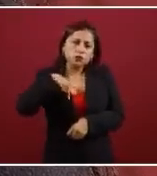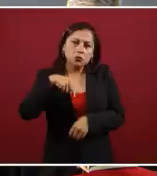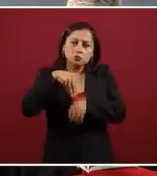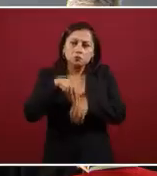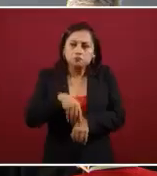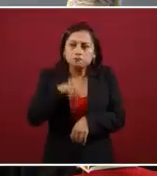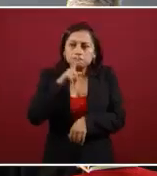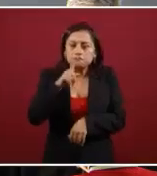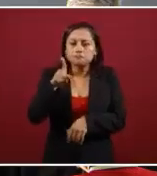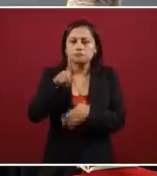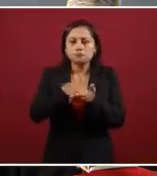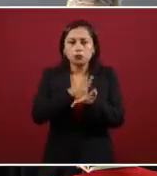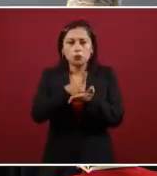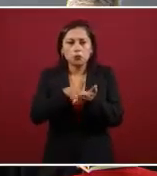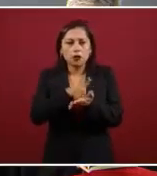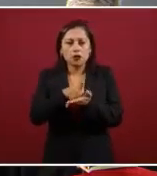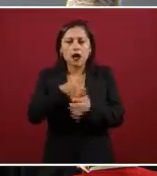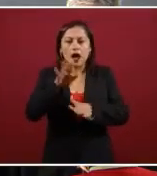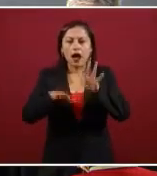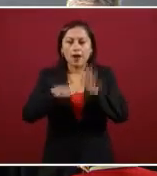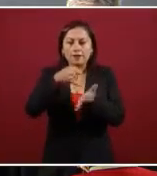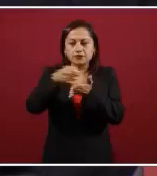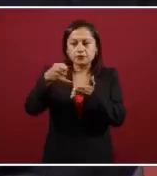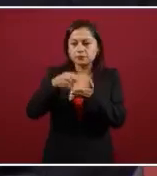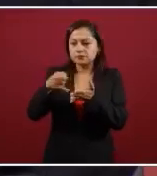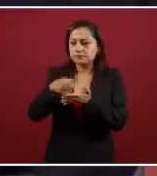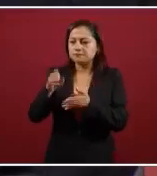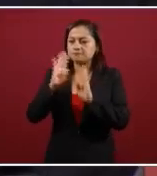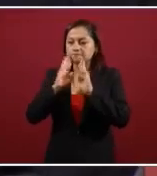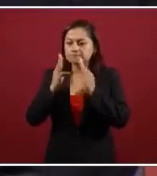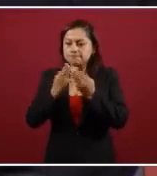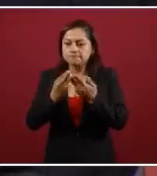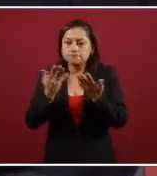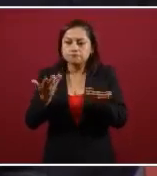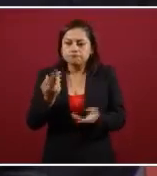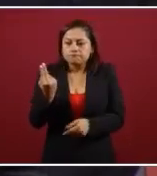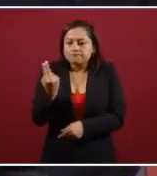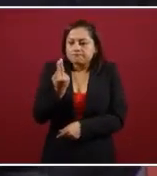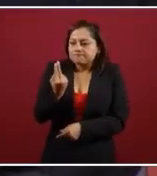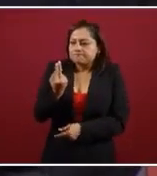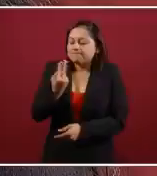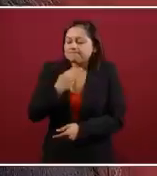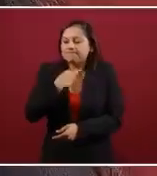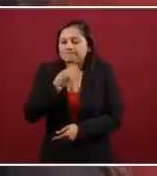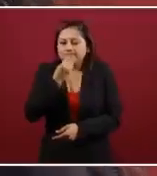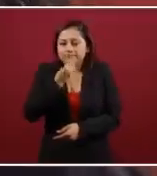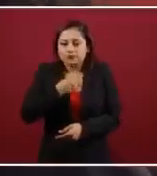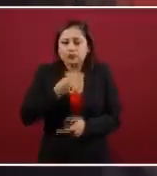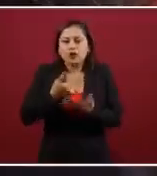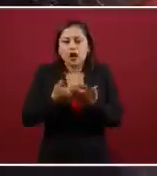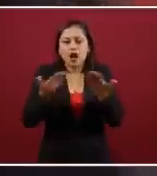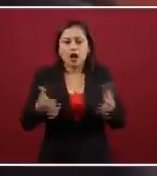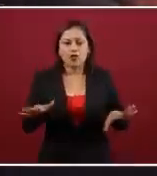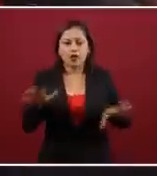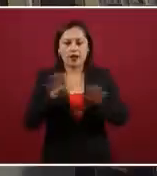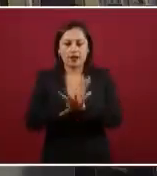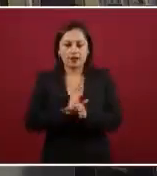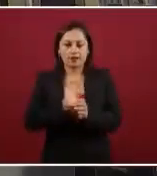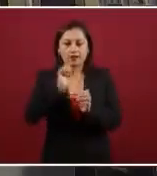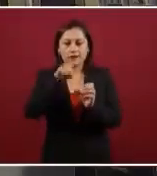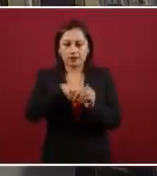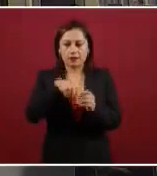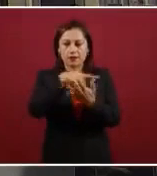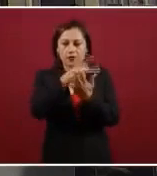enervantes, cultivos ilícitos, pero era por una necesidad, y ahora estamos en Sembrando Vida. ¿Pero la Guardia Nacional